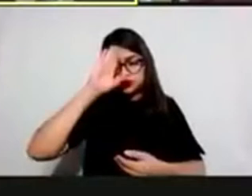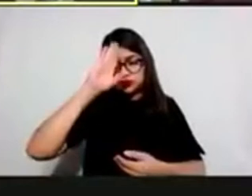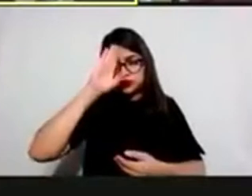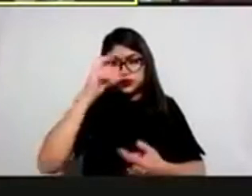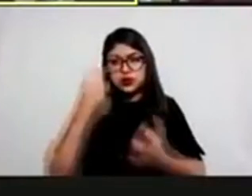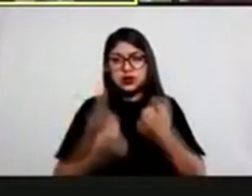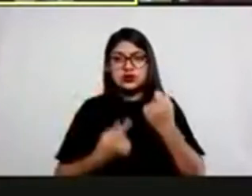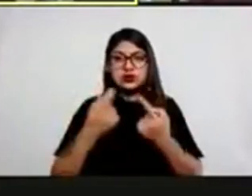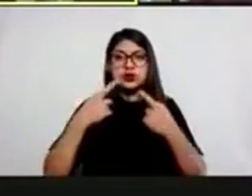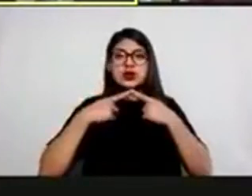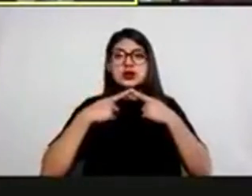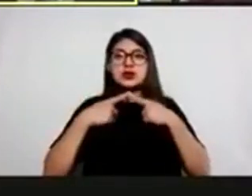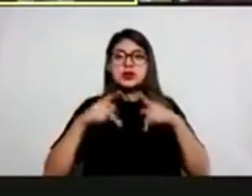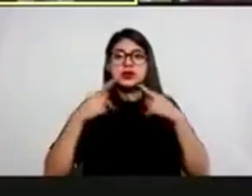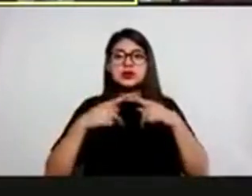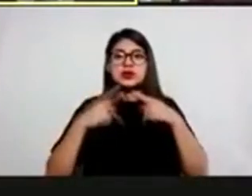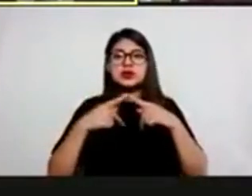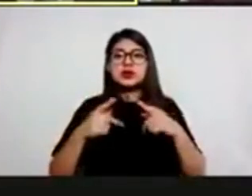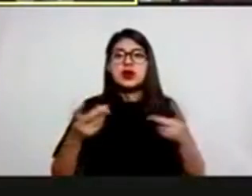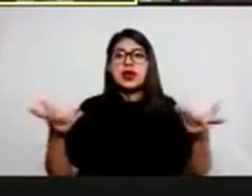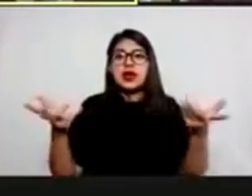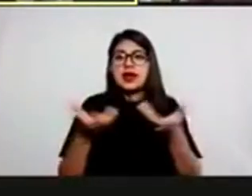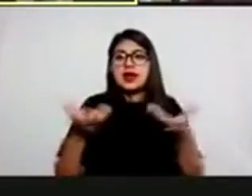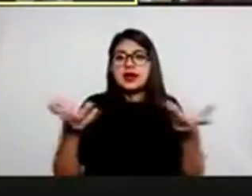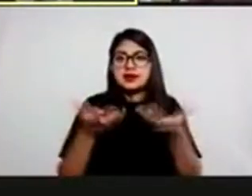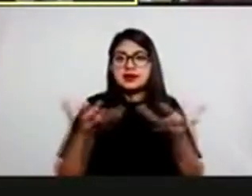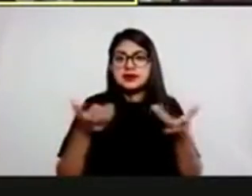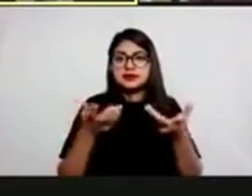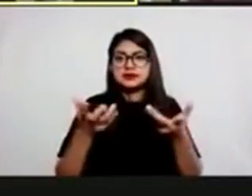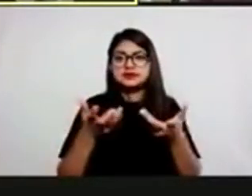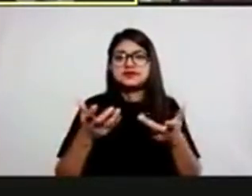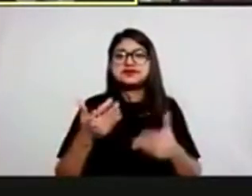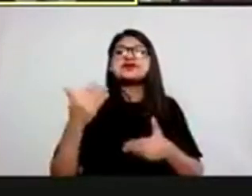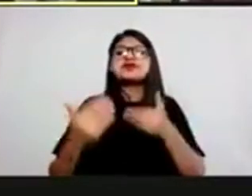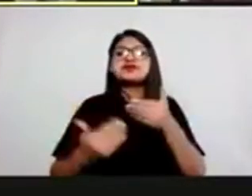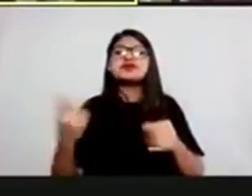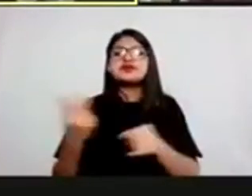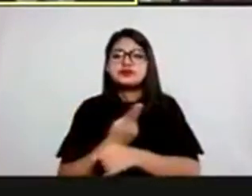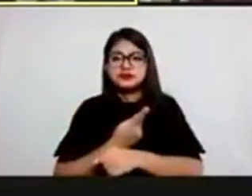con sus actos lo que produjeron, además de